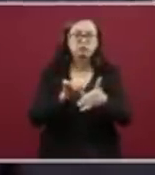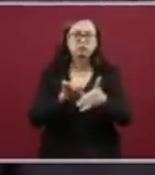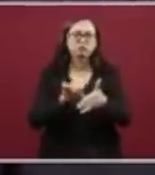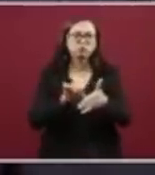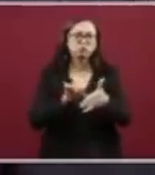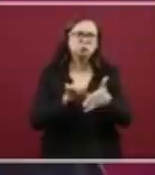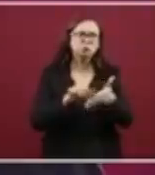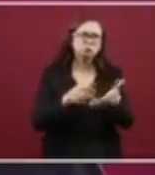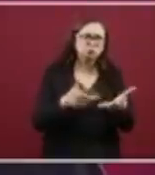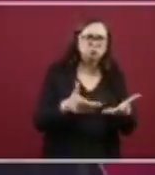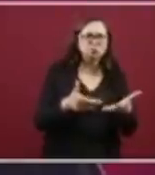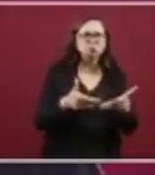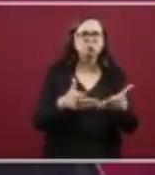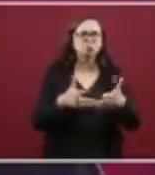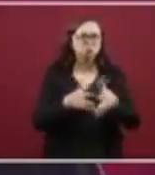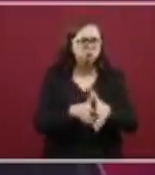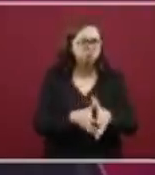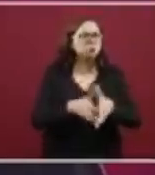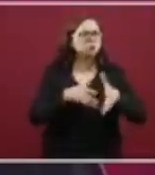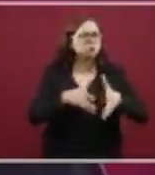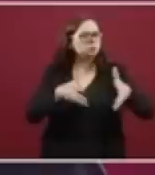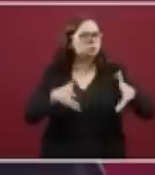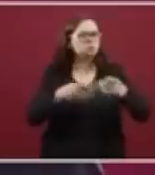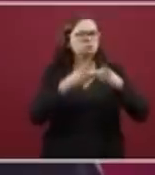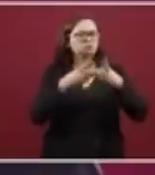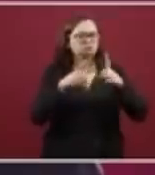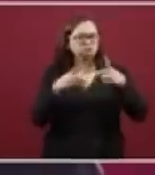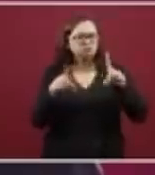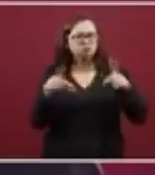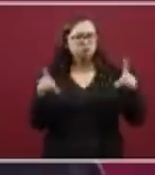si no hubo mucho crecimiento, pues